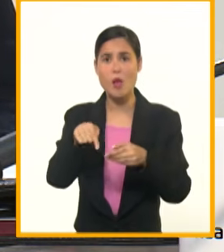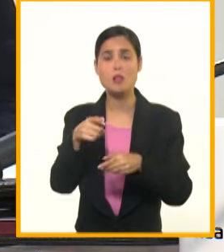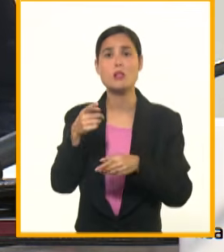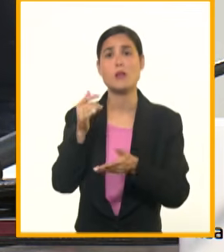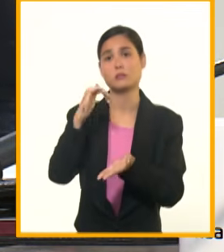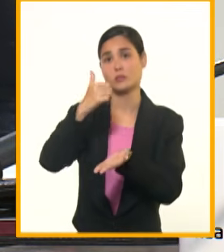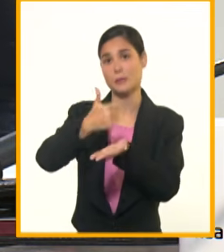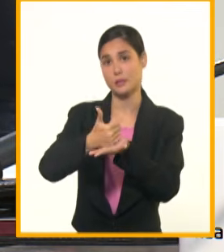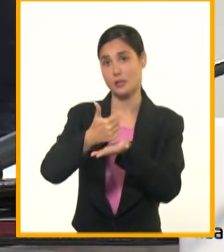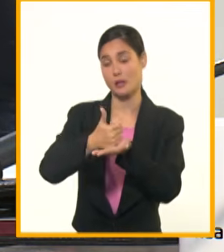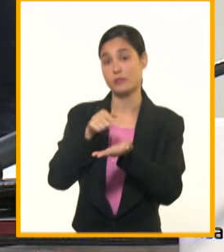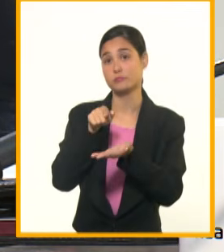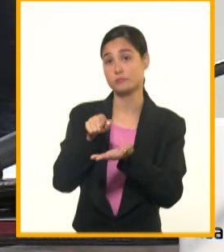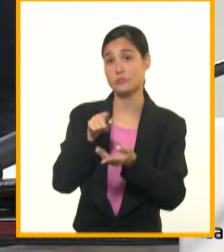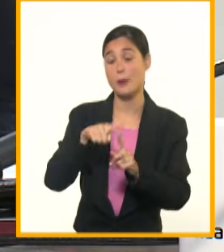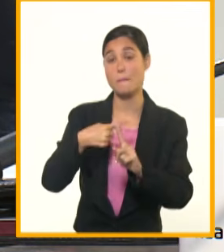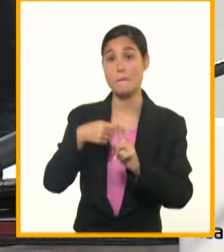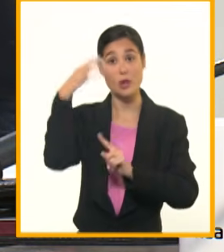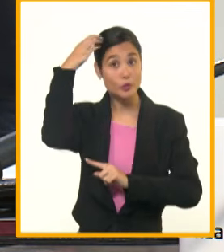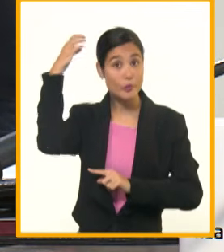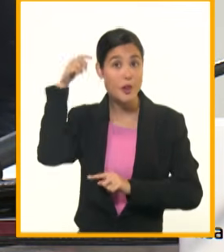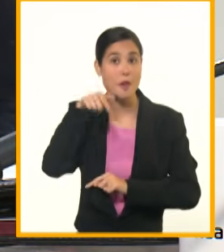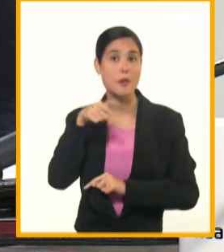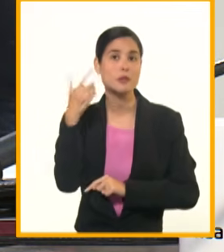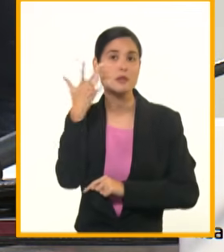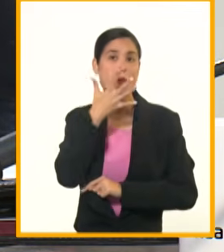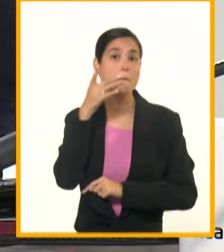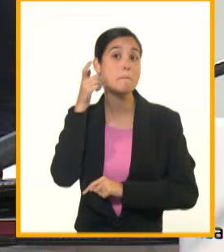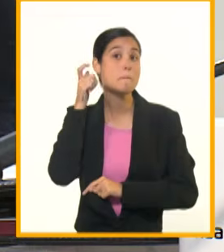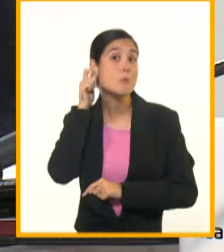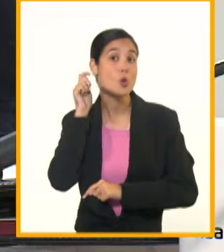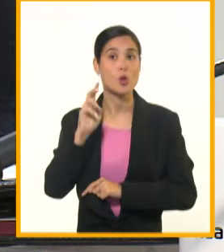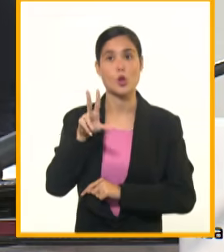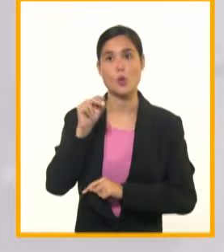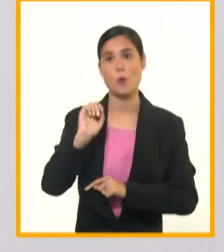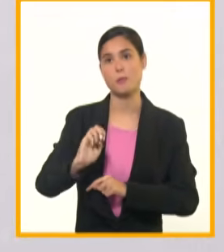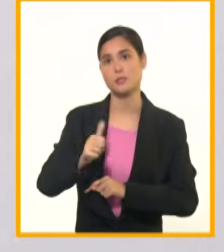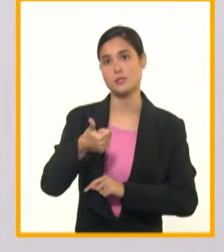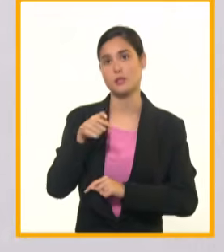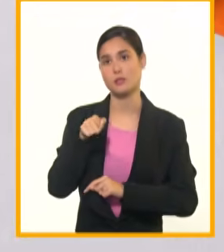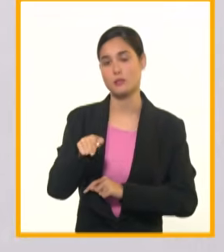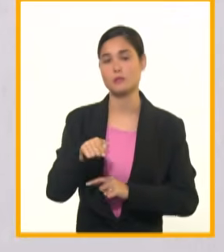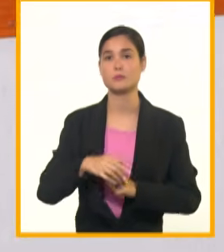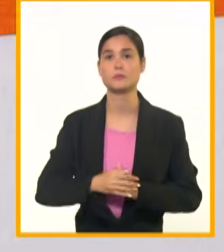este momento encabeza la presidenta encargada, Delcy Rodríguez.